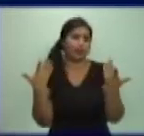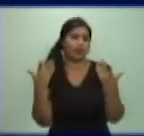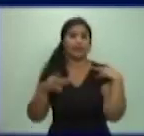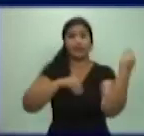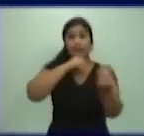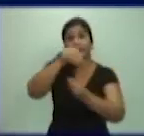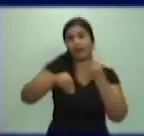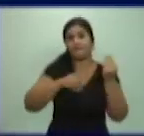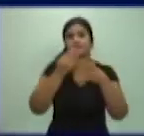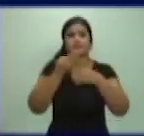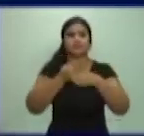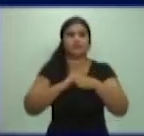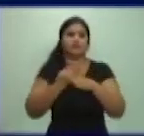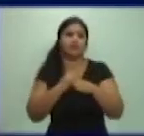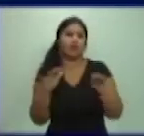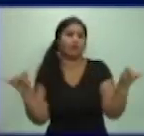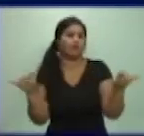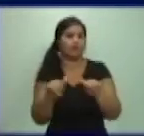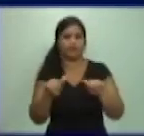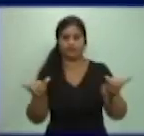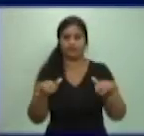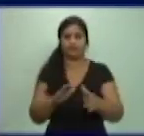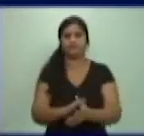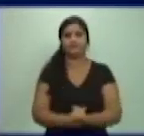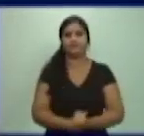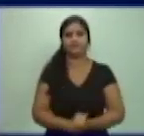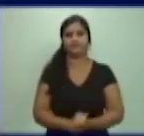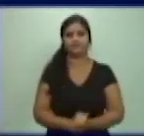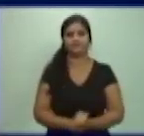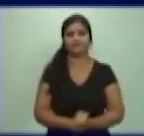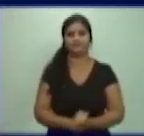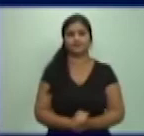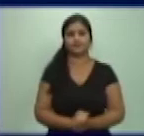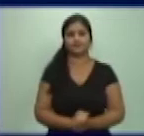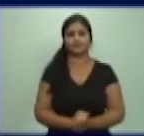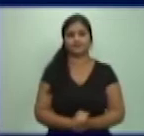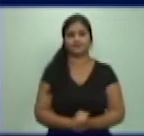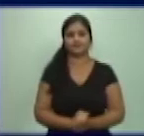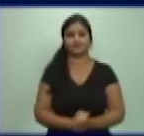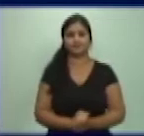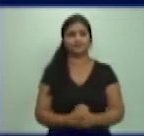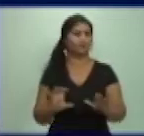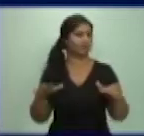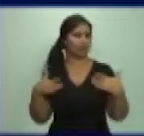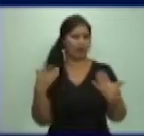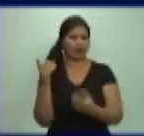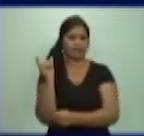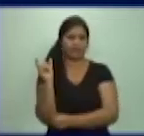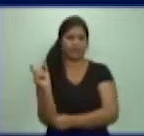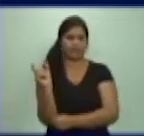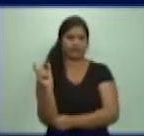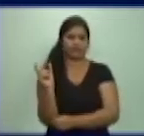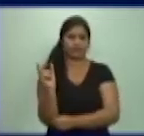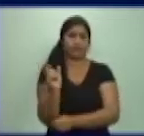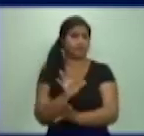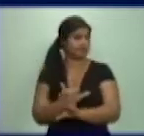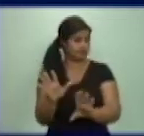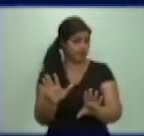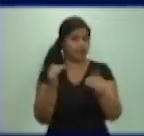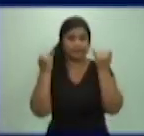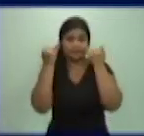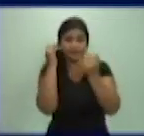por supuesto, el texto mantenga su eje temático. ¿Cuál sería entonces la palabra? ¿Ya lo encontraron?